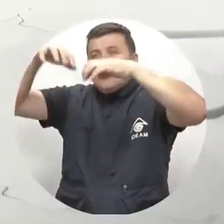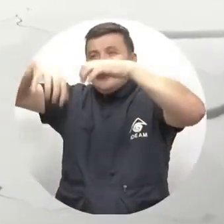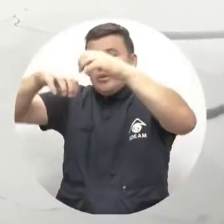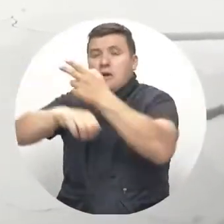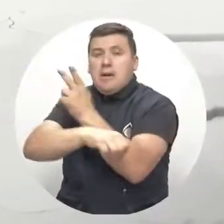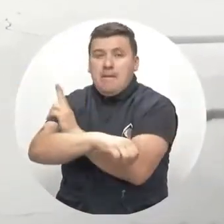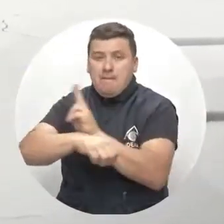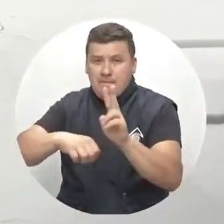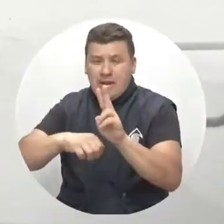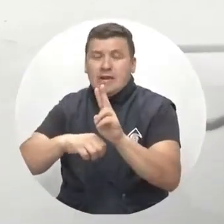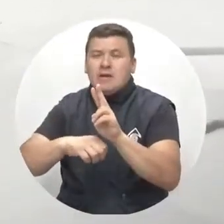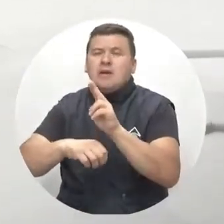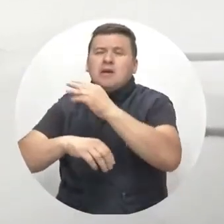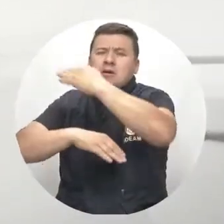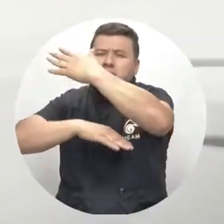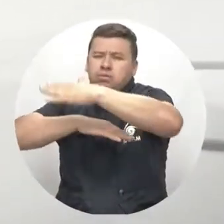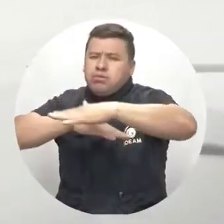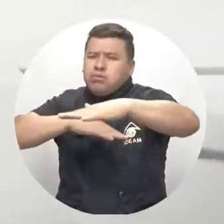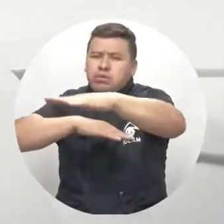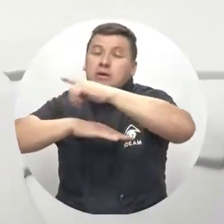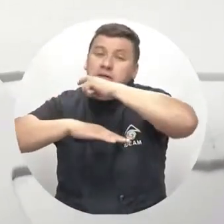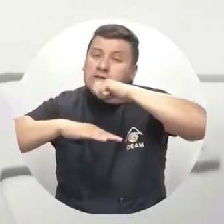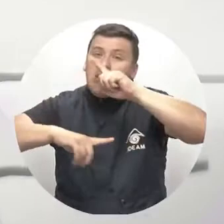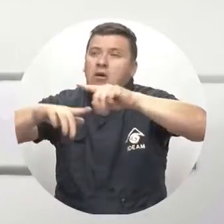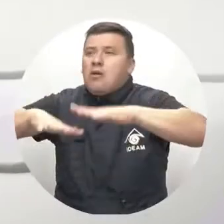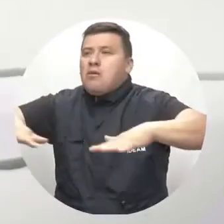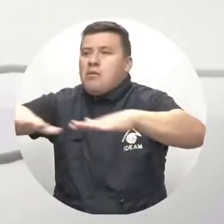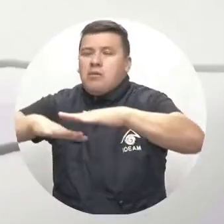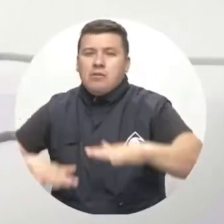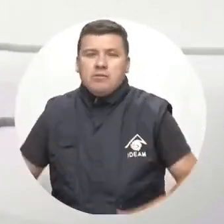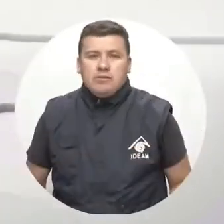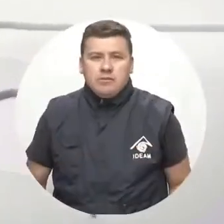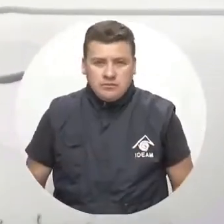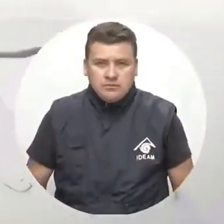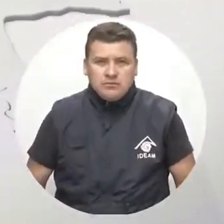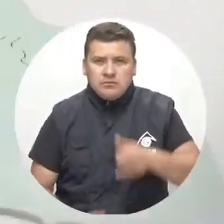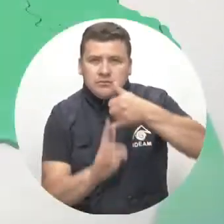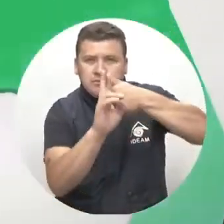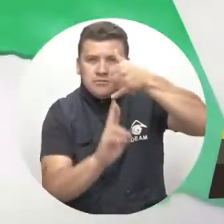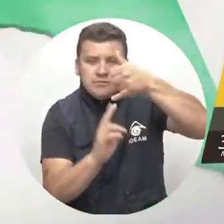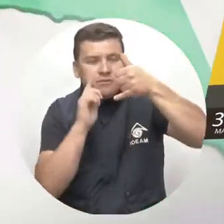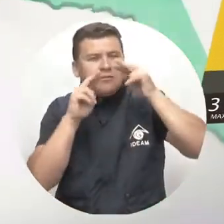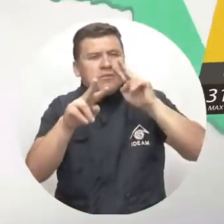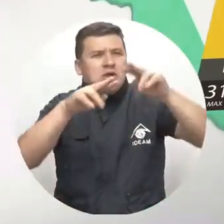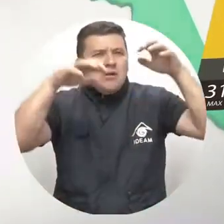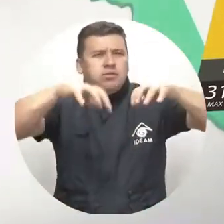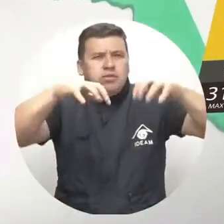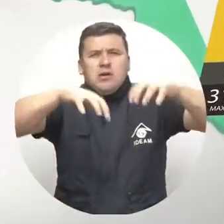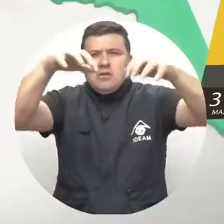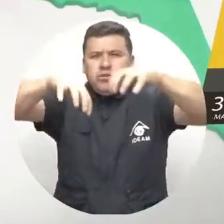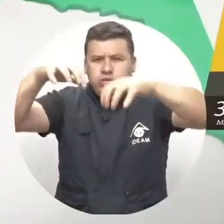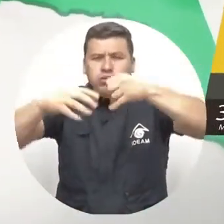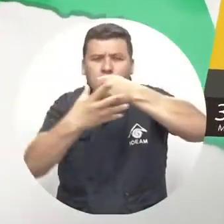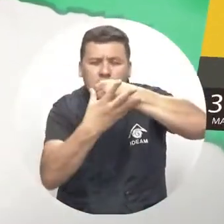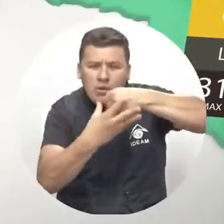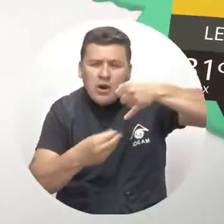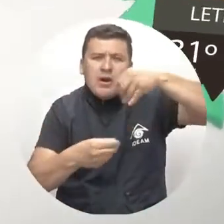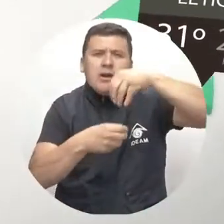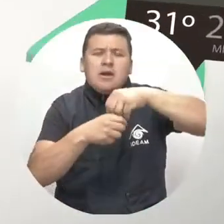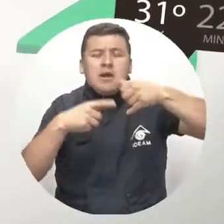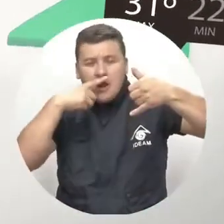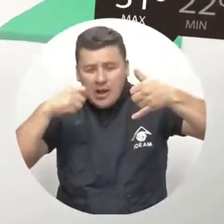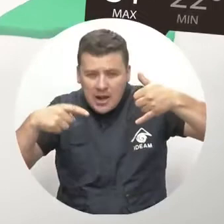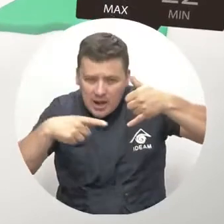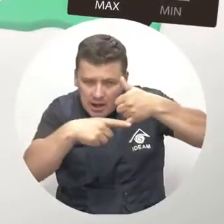y del Vichada, y en el Piedemonte el resto seguirá seca. En el sur del país caerán lluvias en áreas de Guainía,